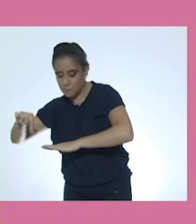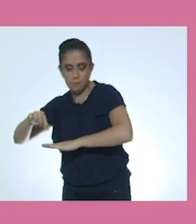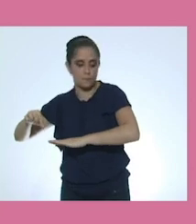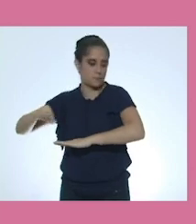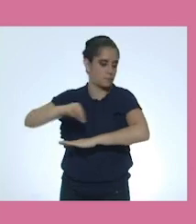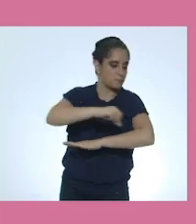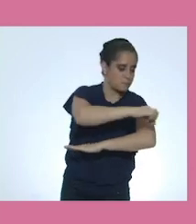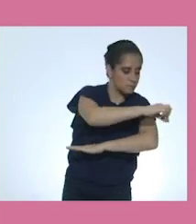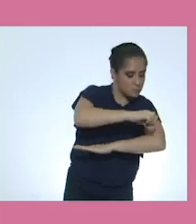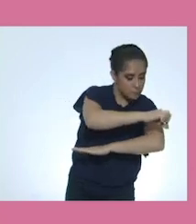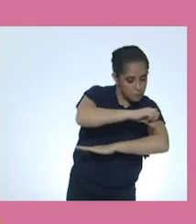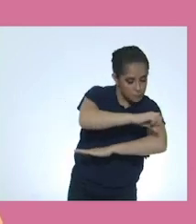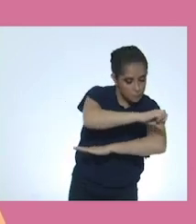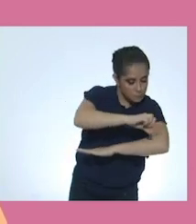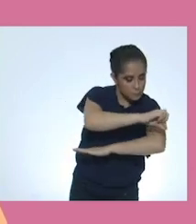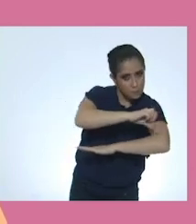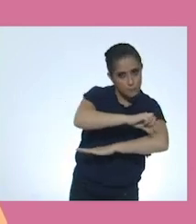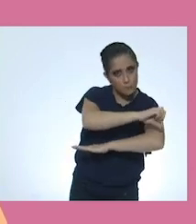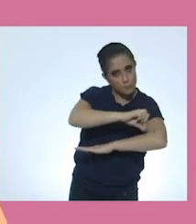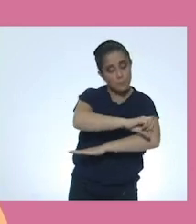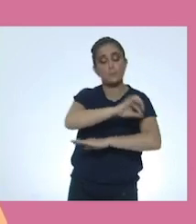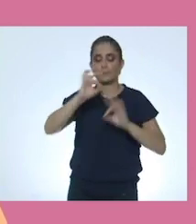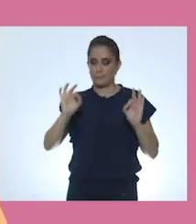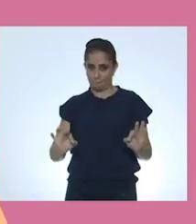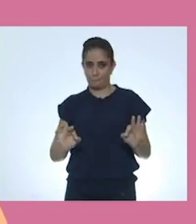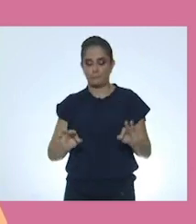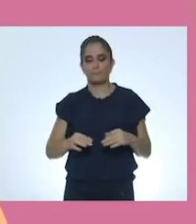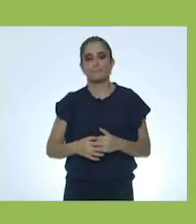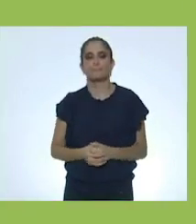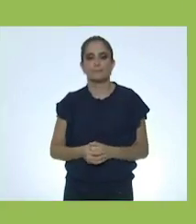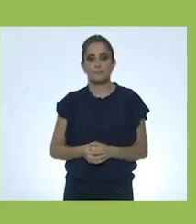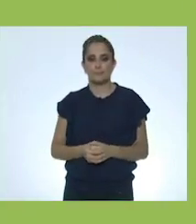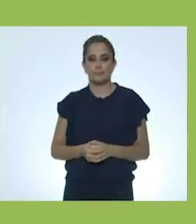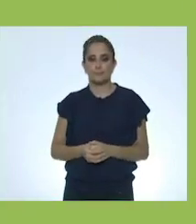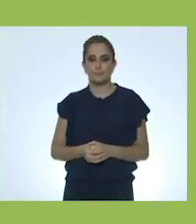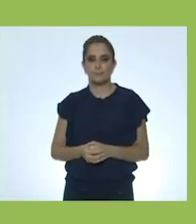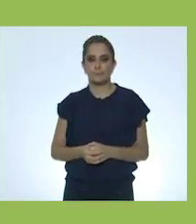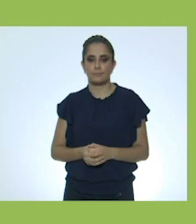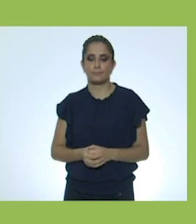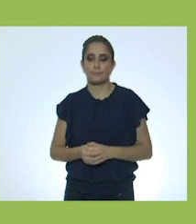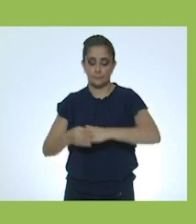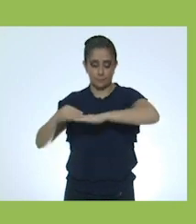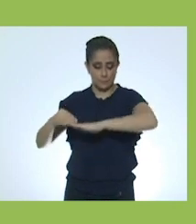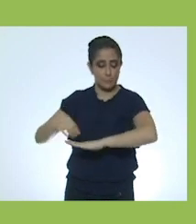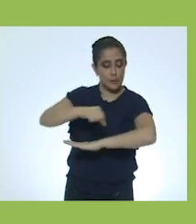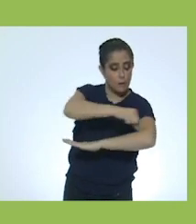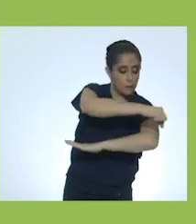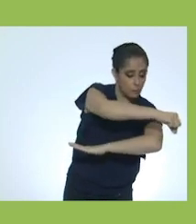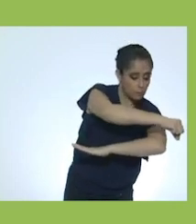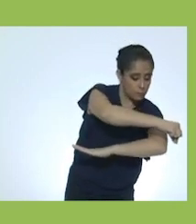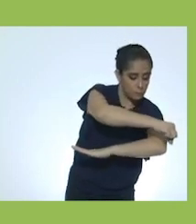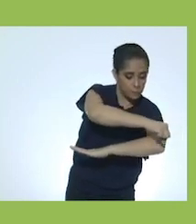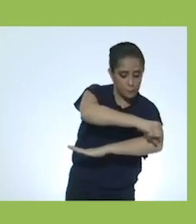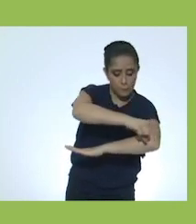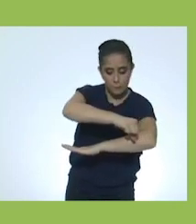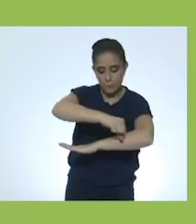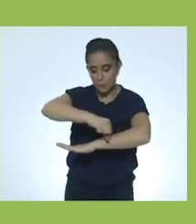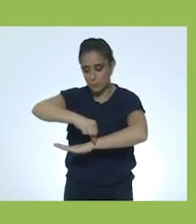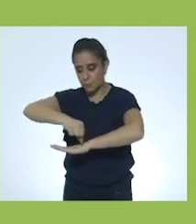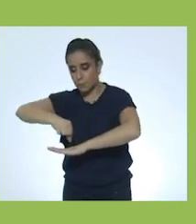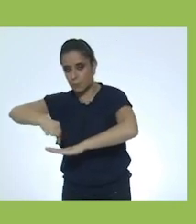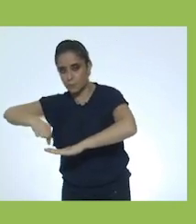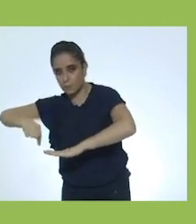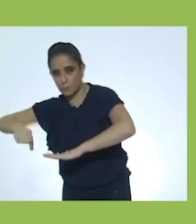arriba. Repite el paso anterior del otro lado de la playera. 3. Traza la línea